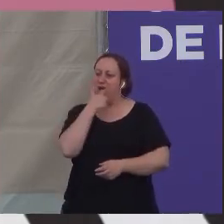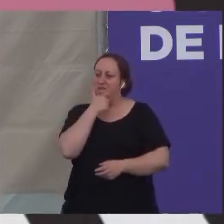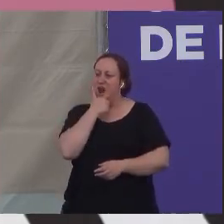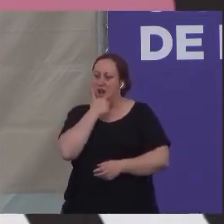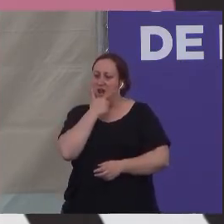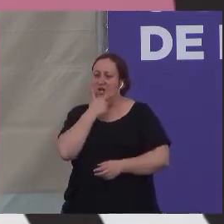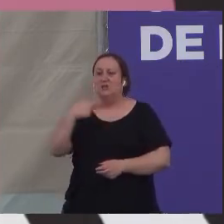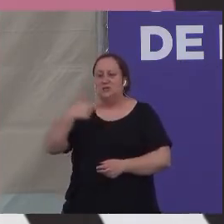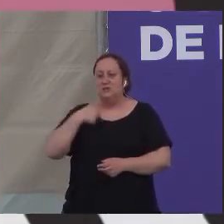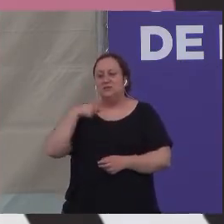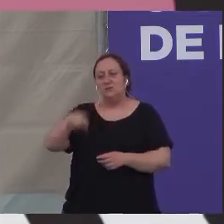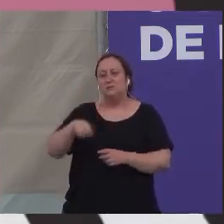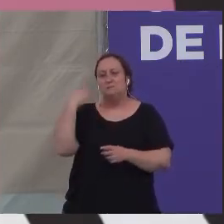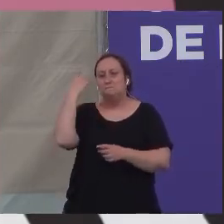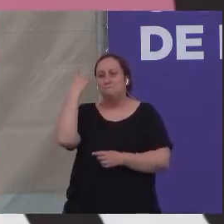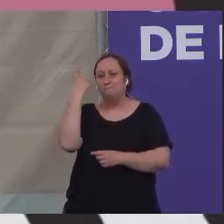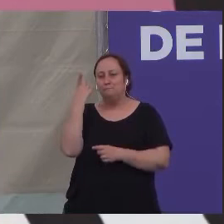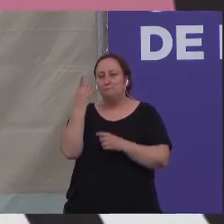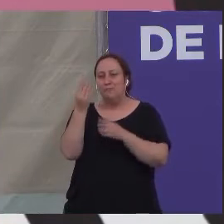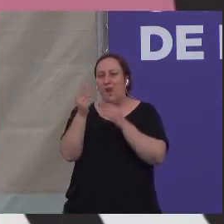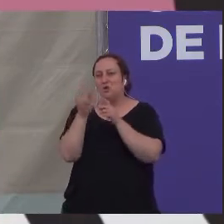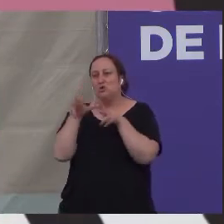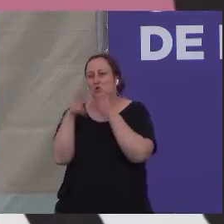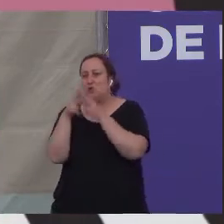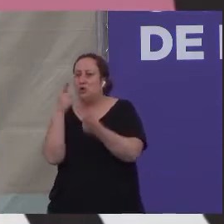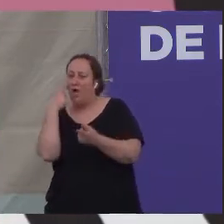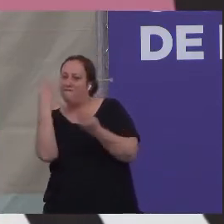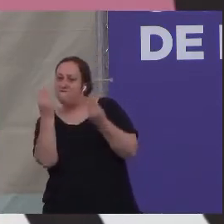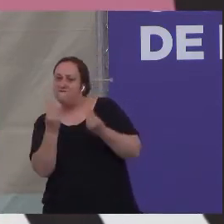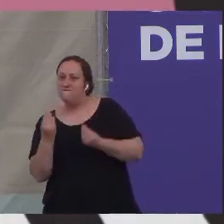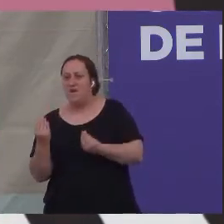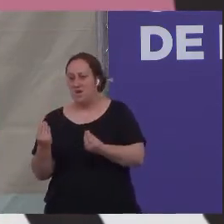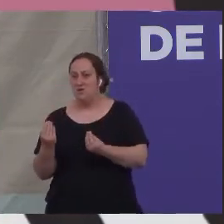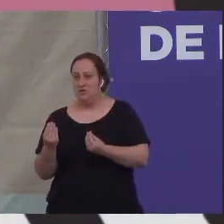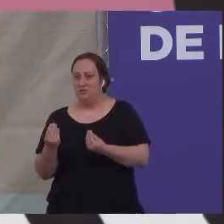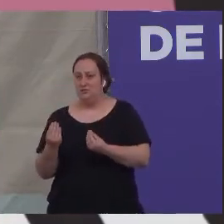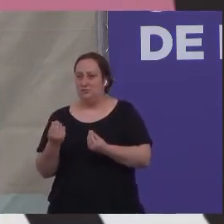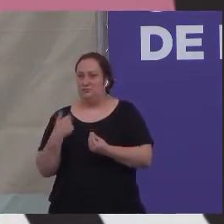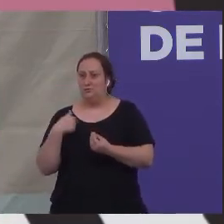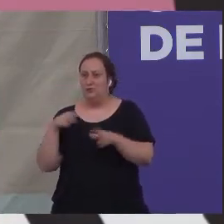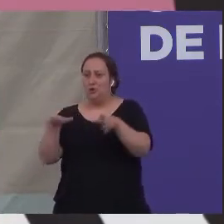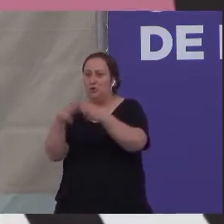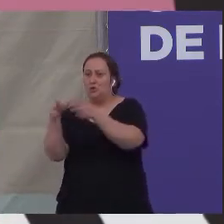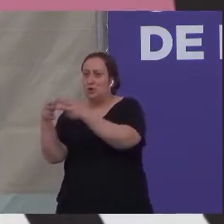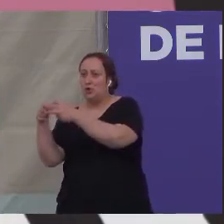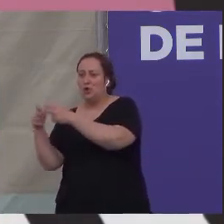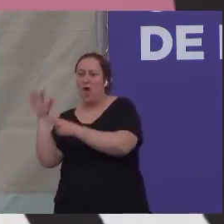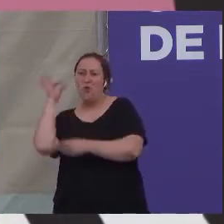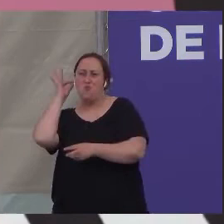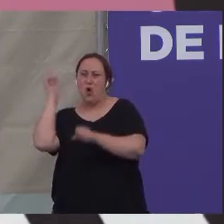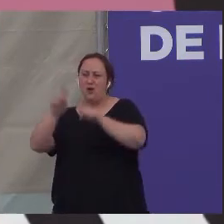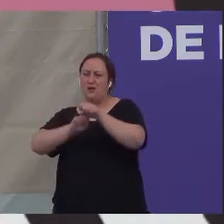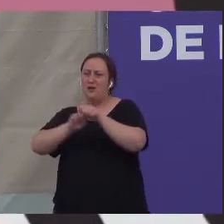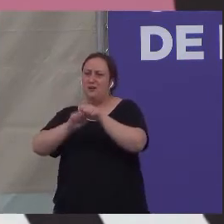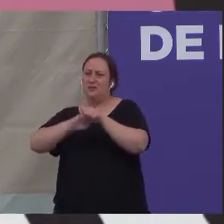una referencia clara de cómo está funcionando la sociedad. Tengo una representación social de todos los tipos de